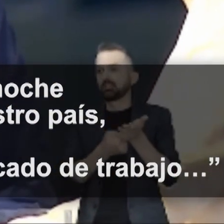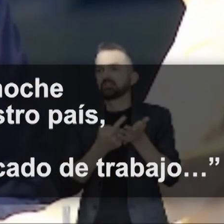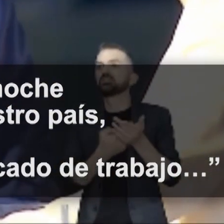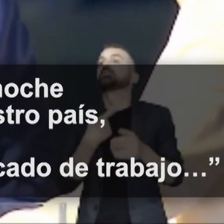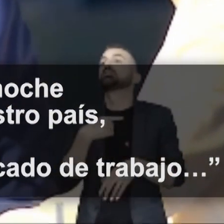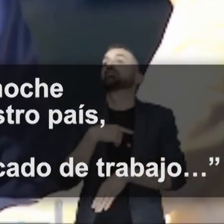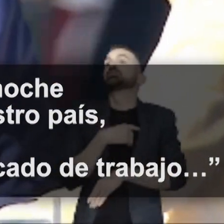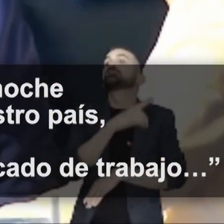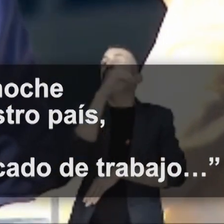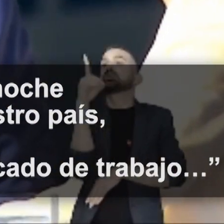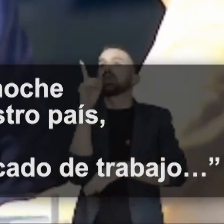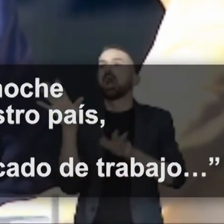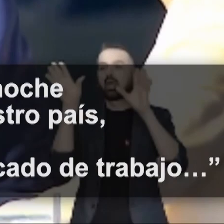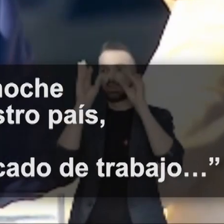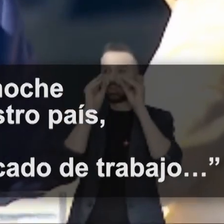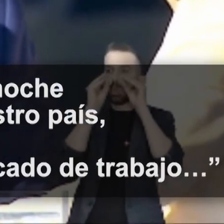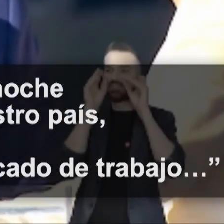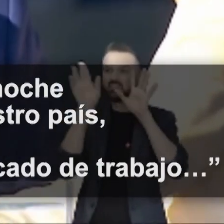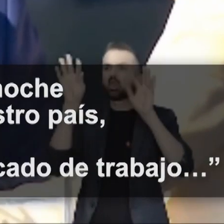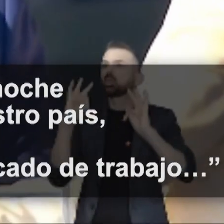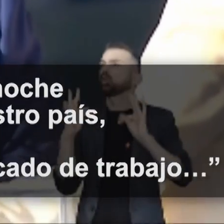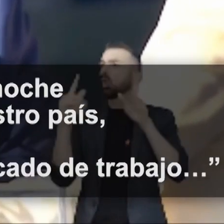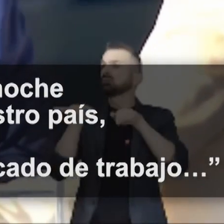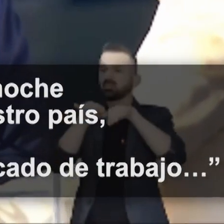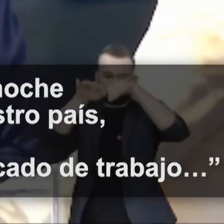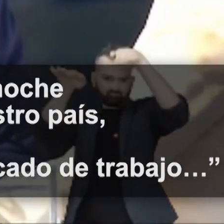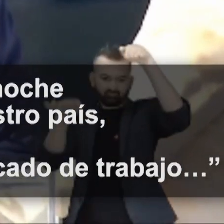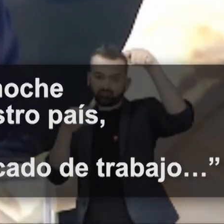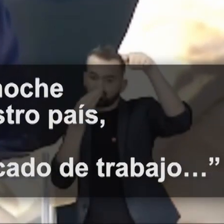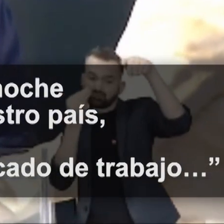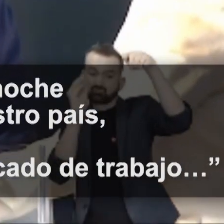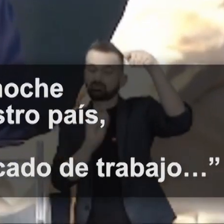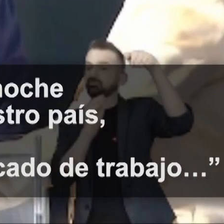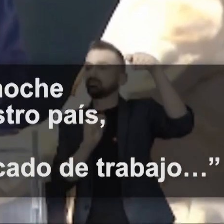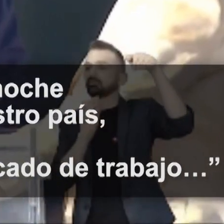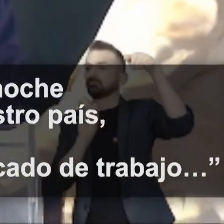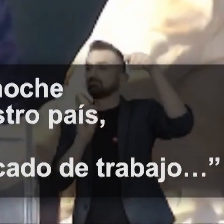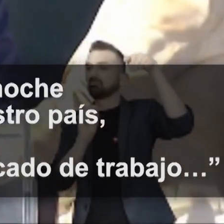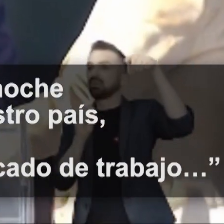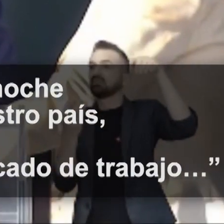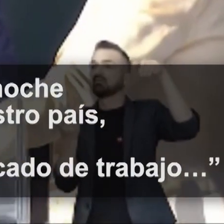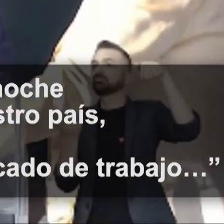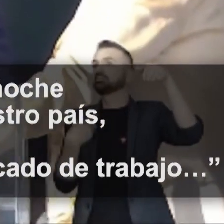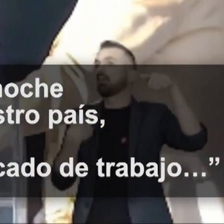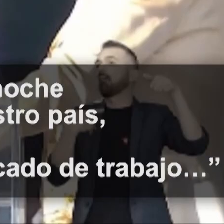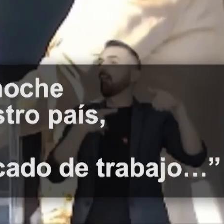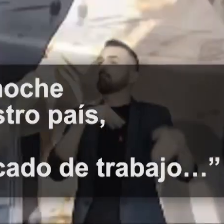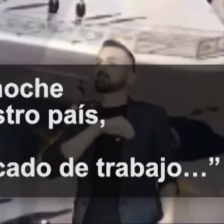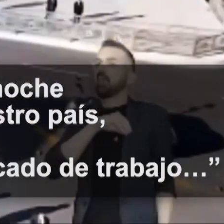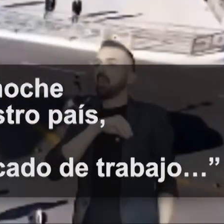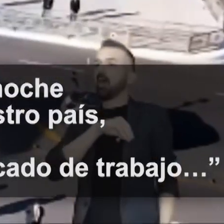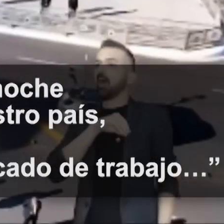formas de desigualdad en nuestro país. Desigualdad de renda, desigualdad de género y de